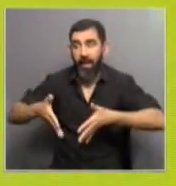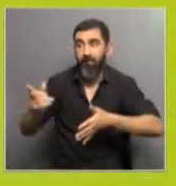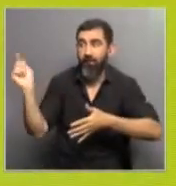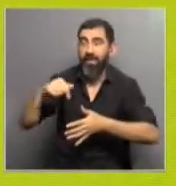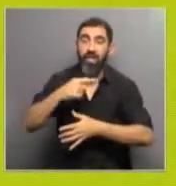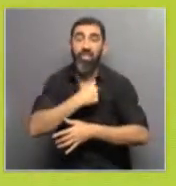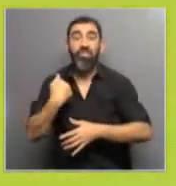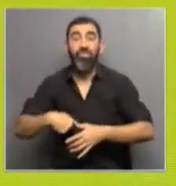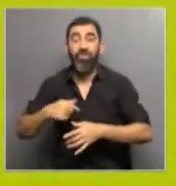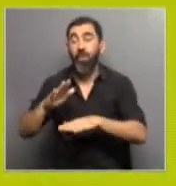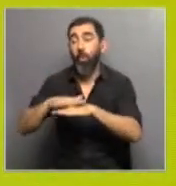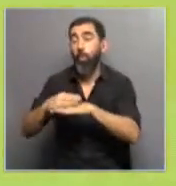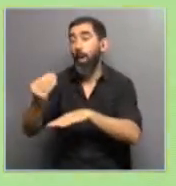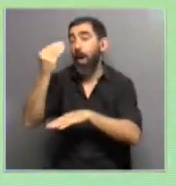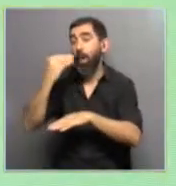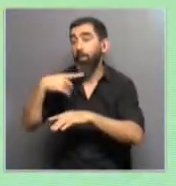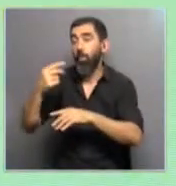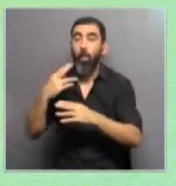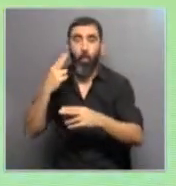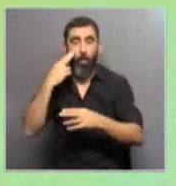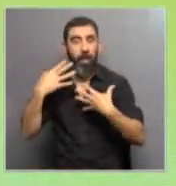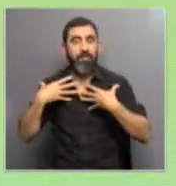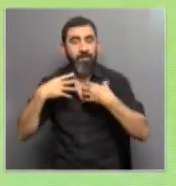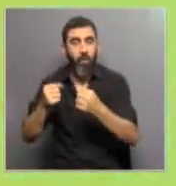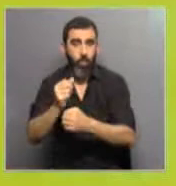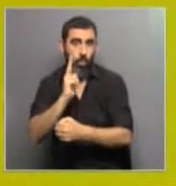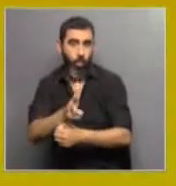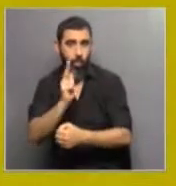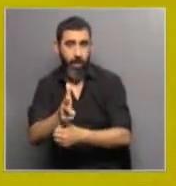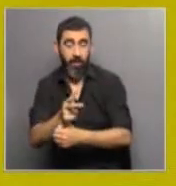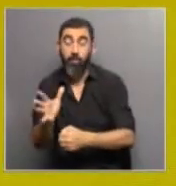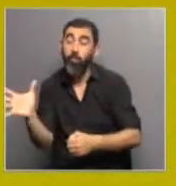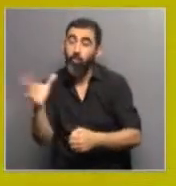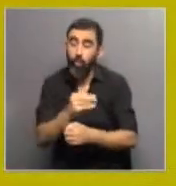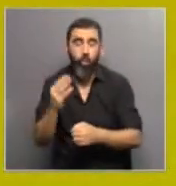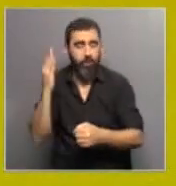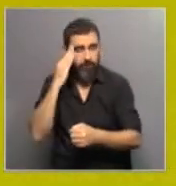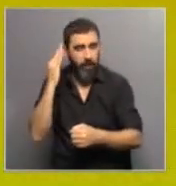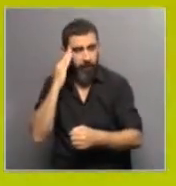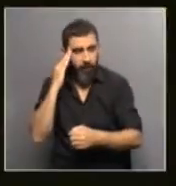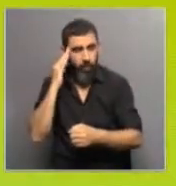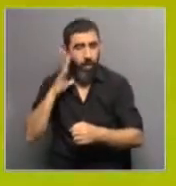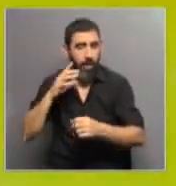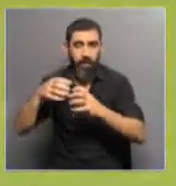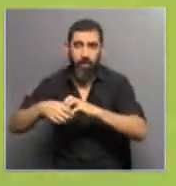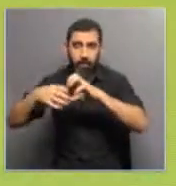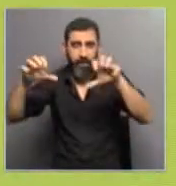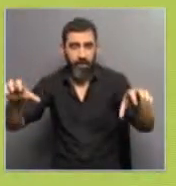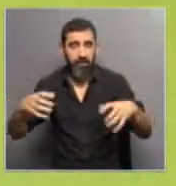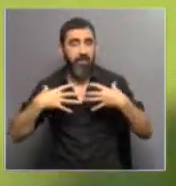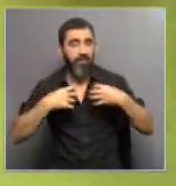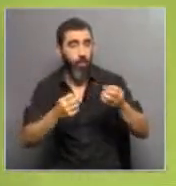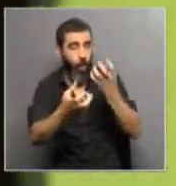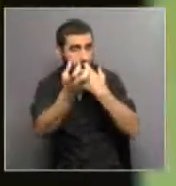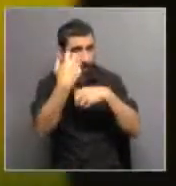tema alimentario, luego derivó en temas de salud humana. Entonces todos somos cada vez más conscientes de la interdependencia. La salud animal con la